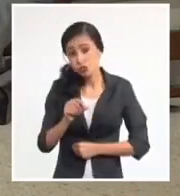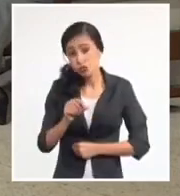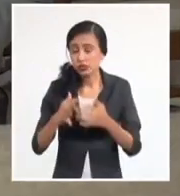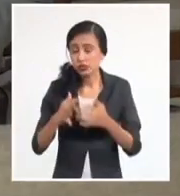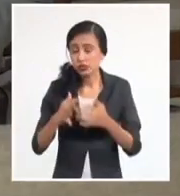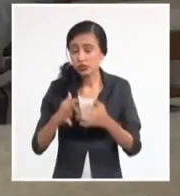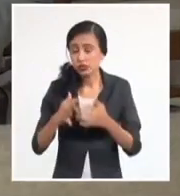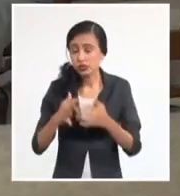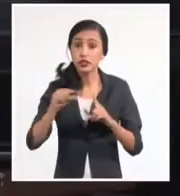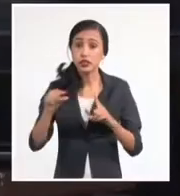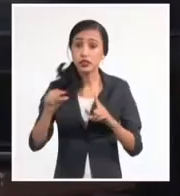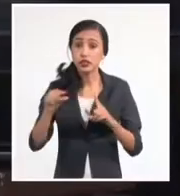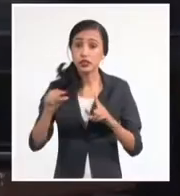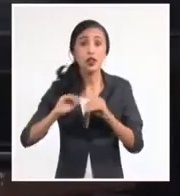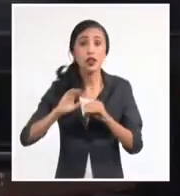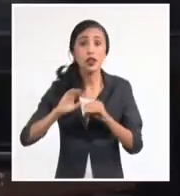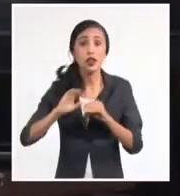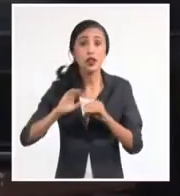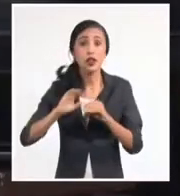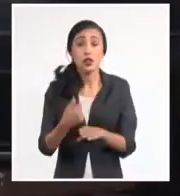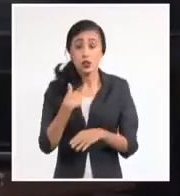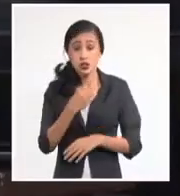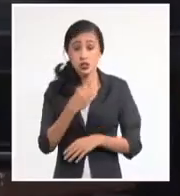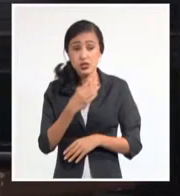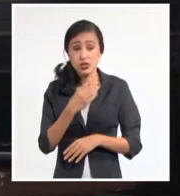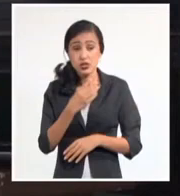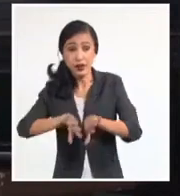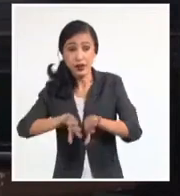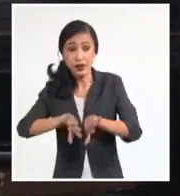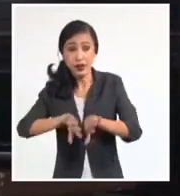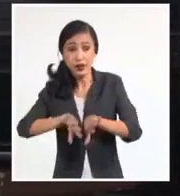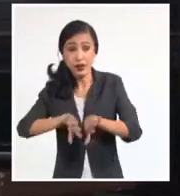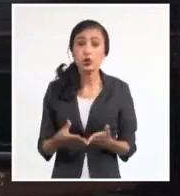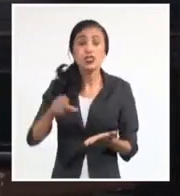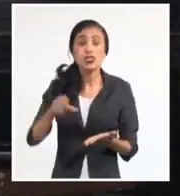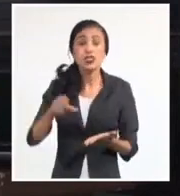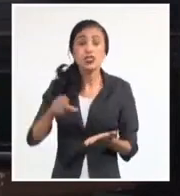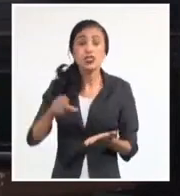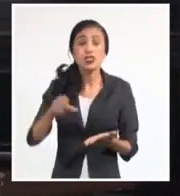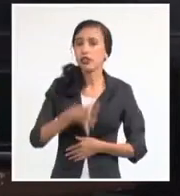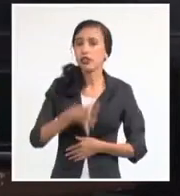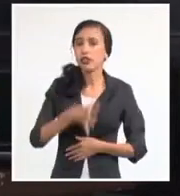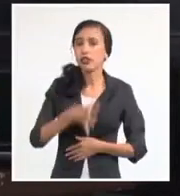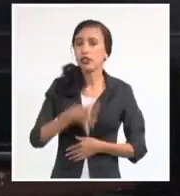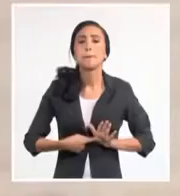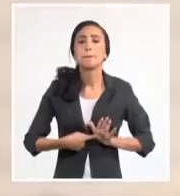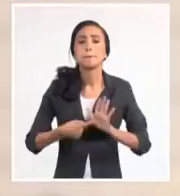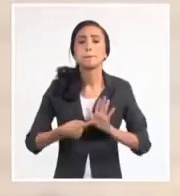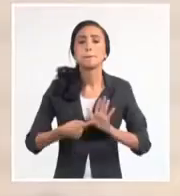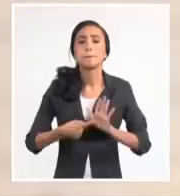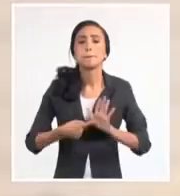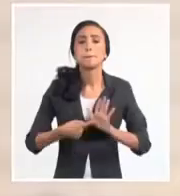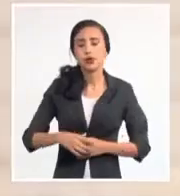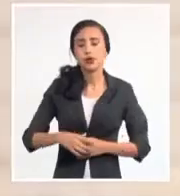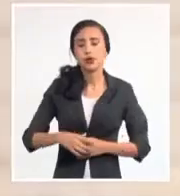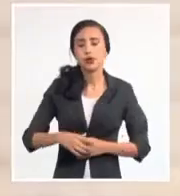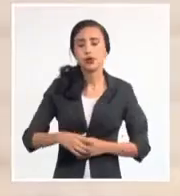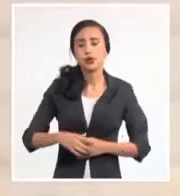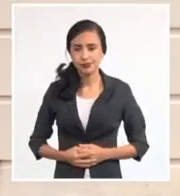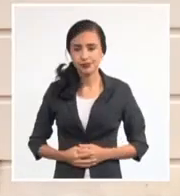temas que trataremos más adelante. Nos dicen que ya está listo el material sobre el centro Fidel Castro y vamos a presentarlo a continuación.